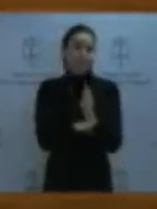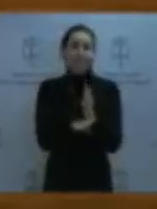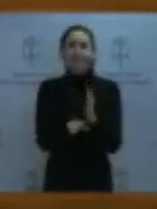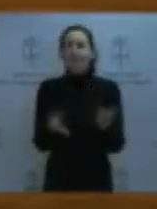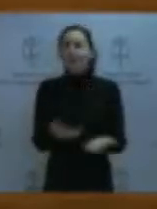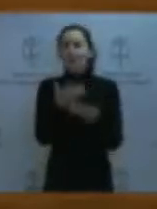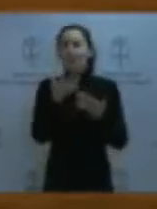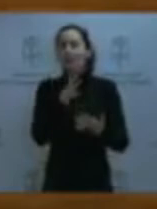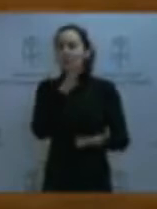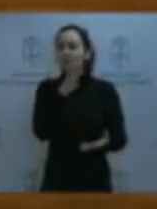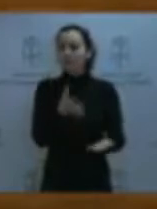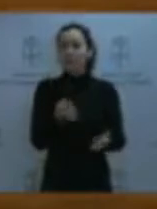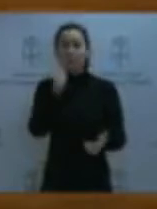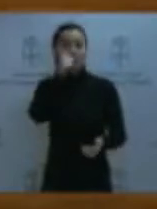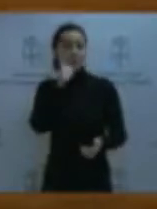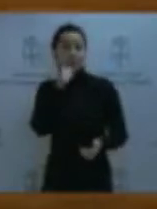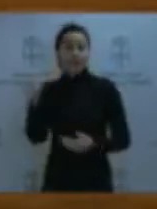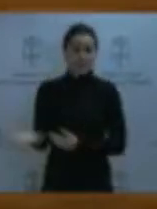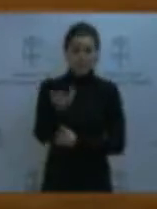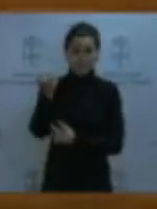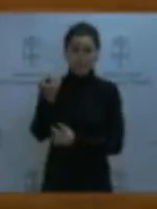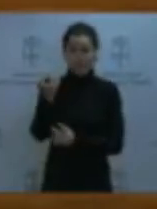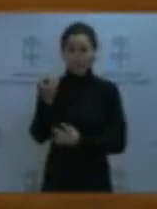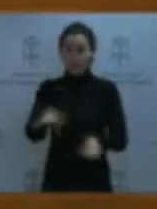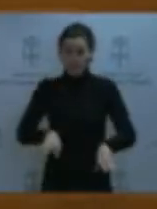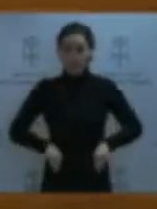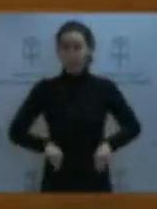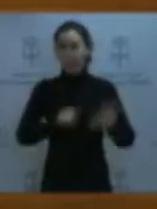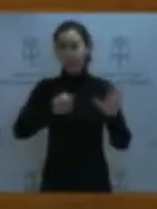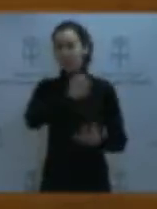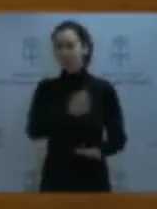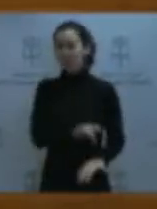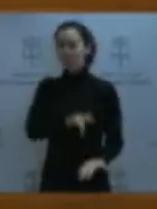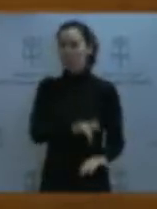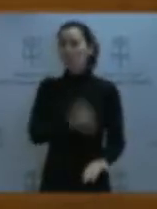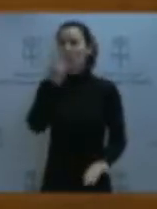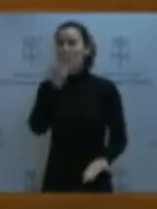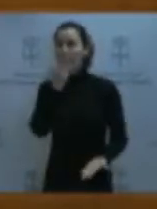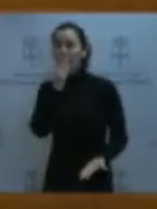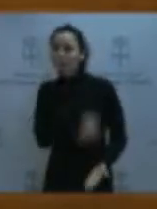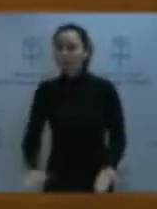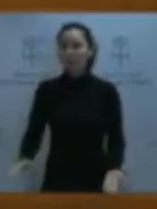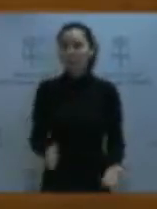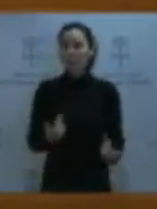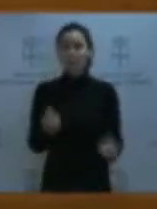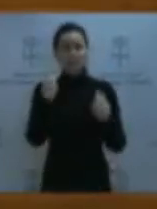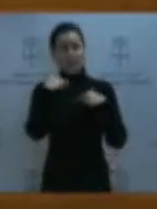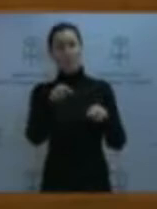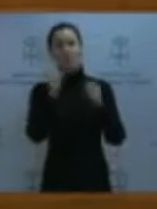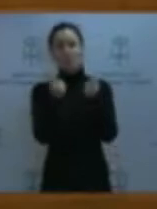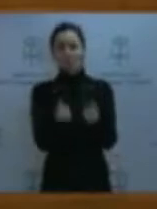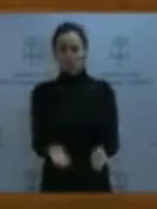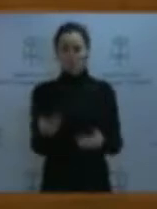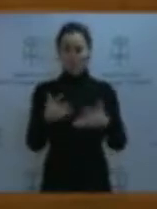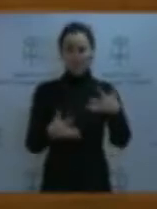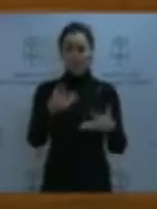Ayuntamientos como el de Oviedo y el de Langreo asumen el 60%. Entonces, Cuando miramos las cuentas,